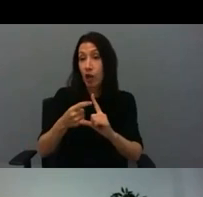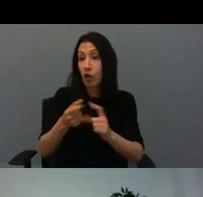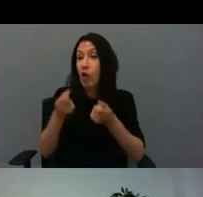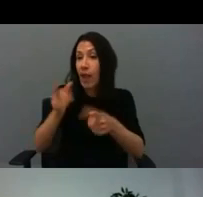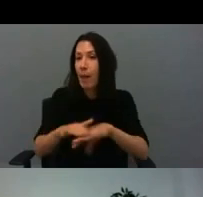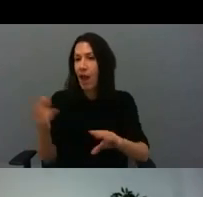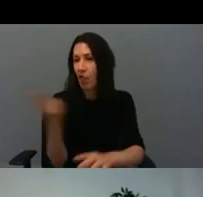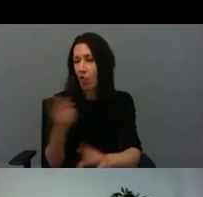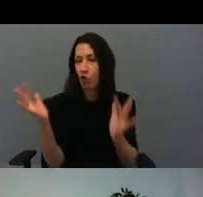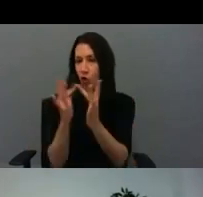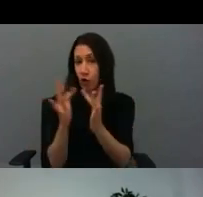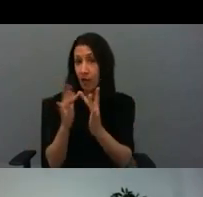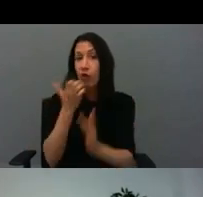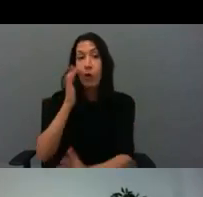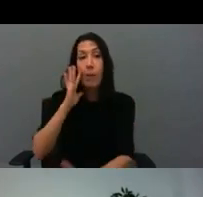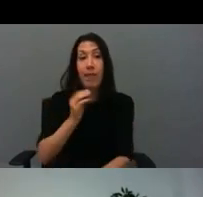bien.